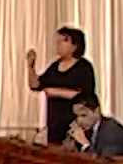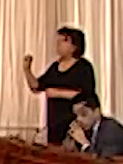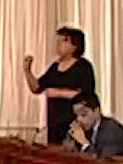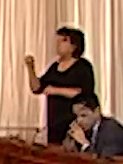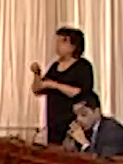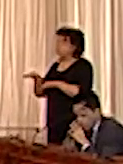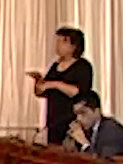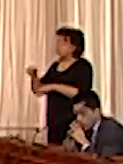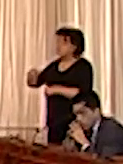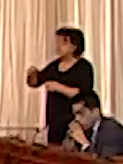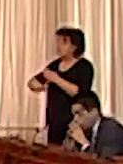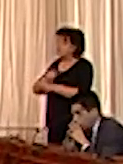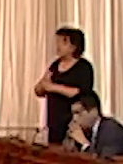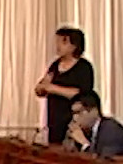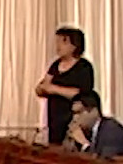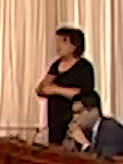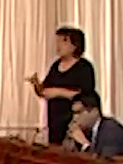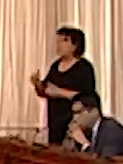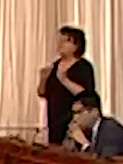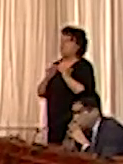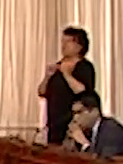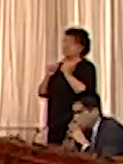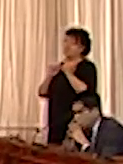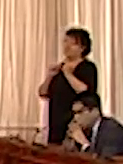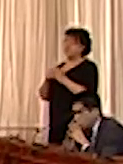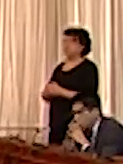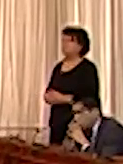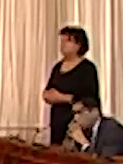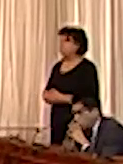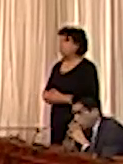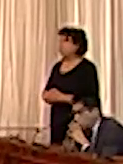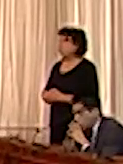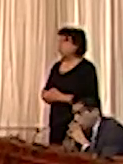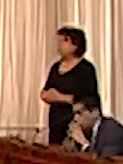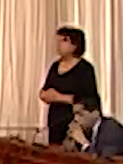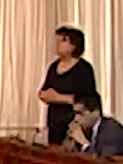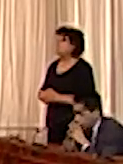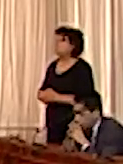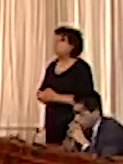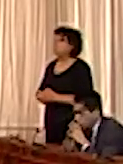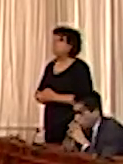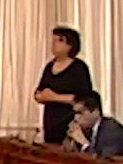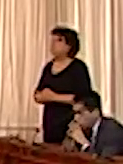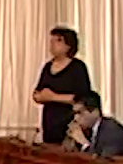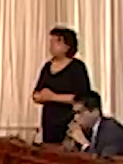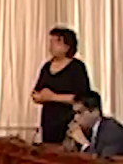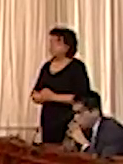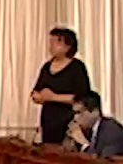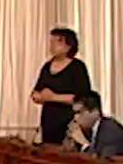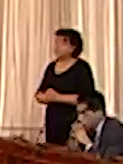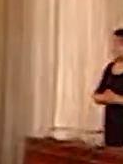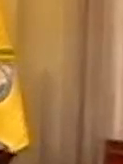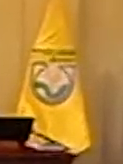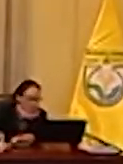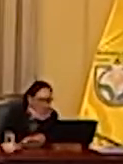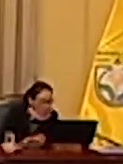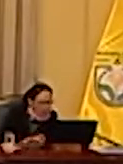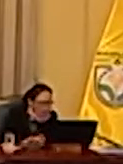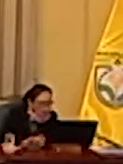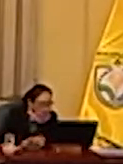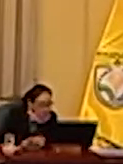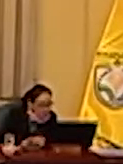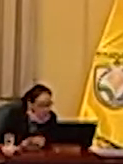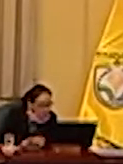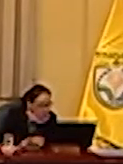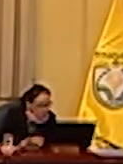presente año correspondiente a su periodo vacacional respectivo por las consideraciones expuestas en el presente acuerdo al debate